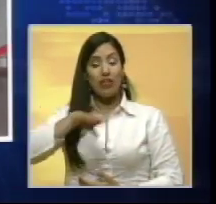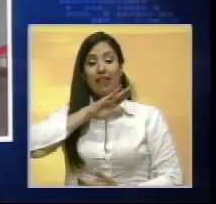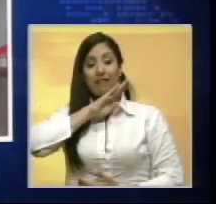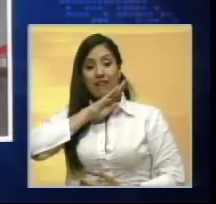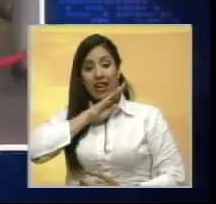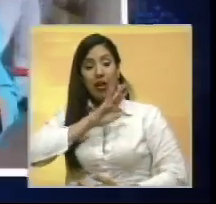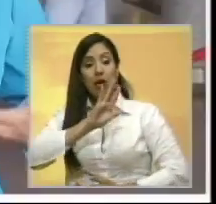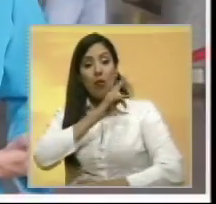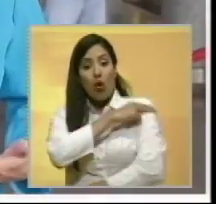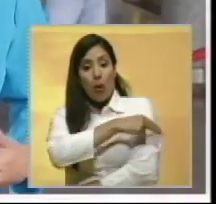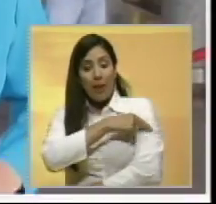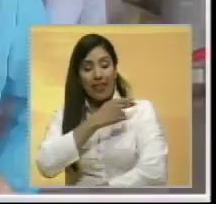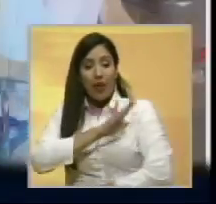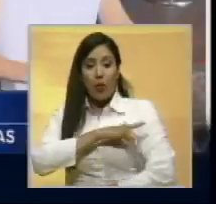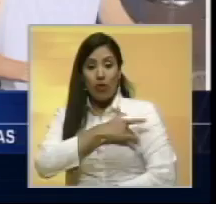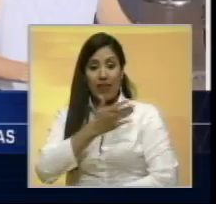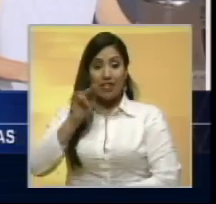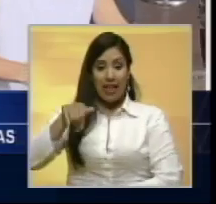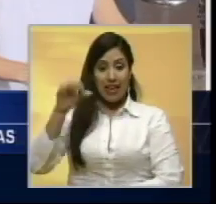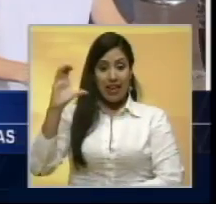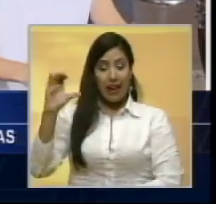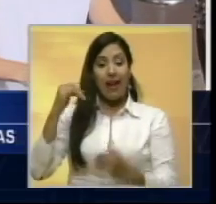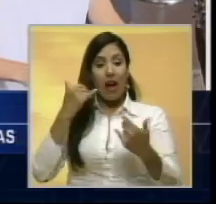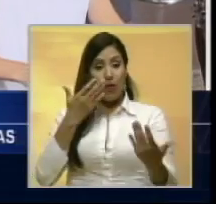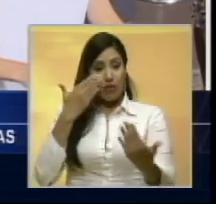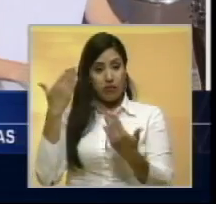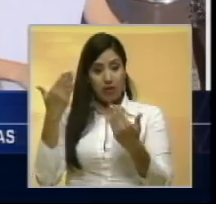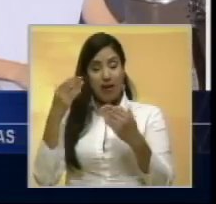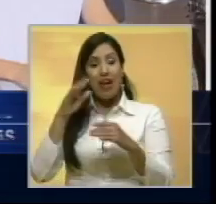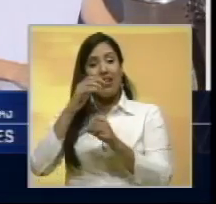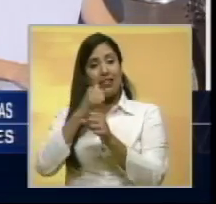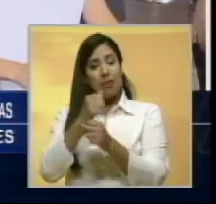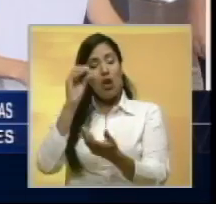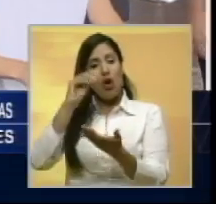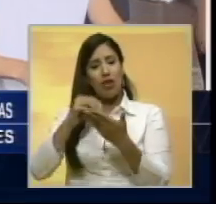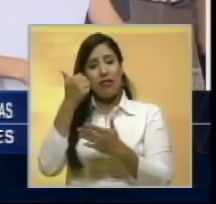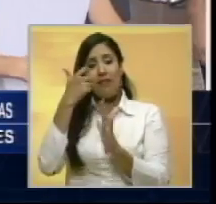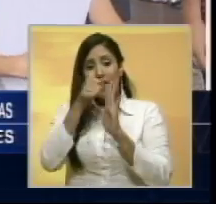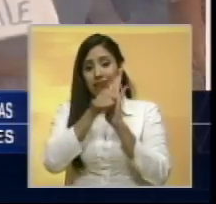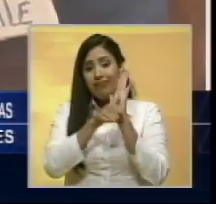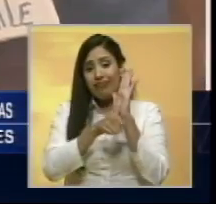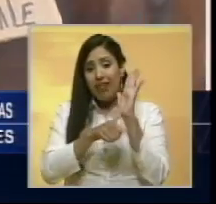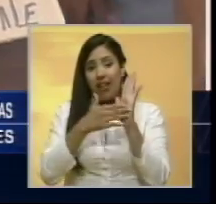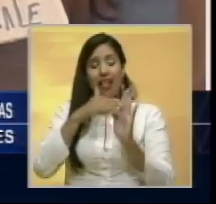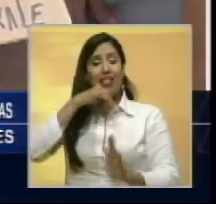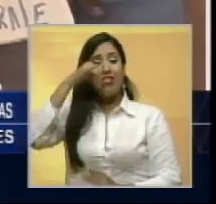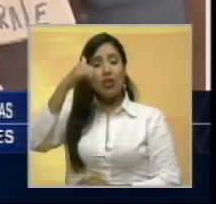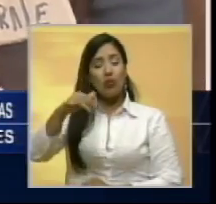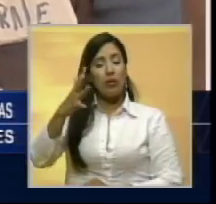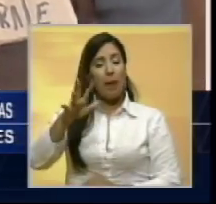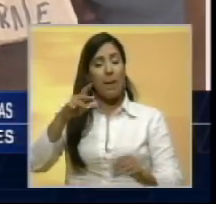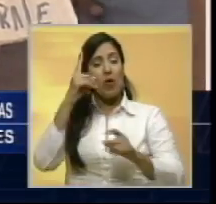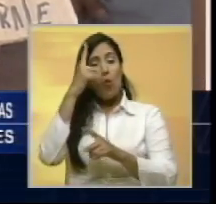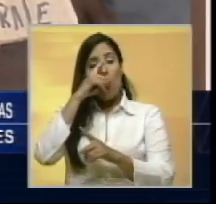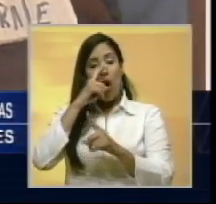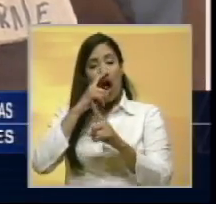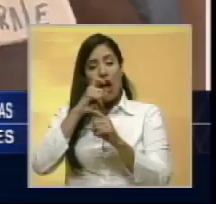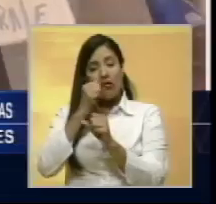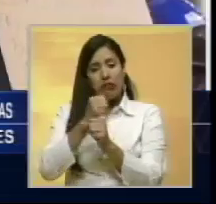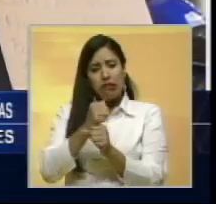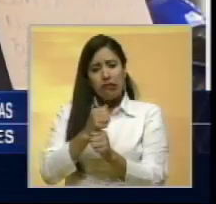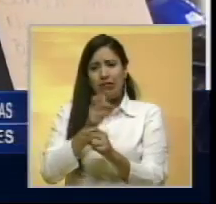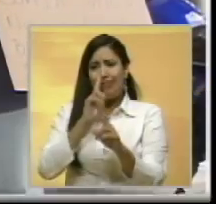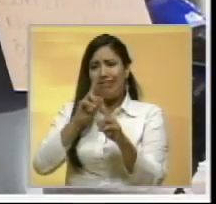Universitario de Caracas salieron nuevamente de los pasillos donde se encuentran a la espera por cirugía para denunciar que tienen más de un año esperando y hasta la